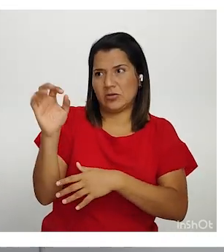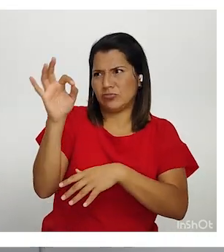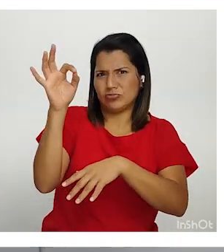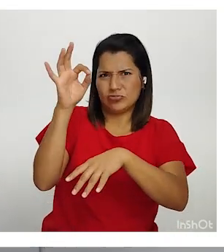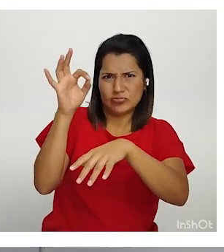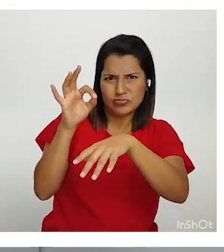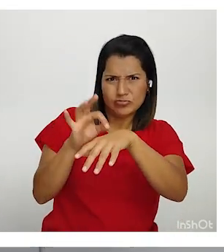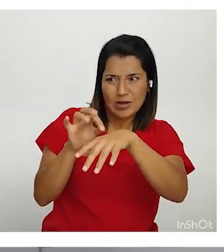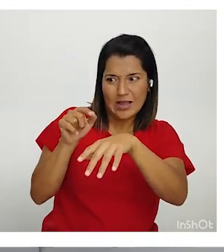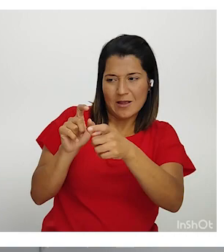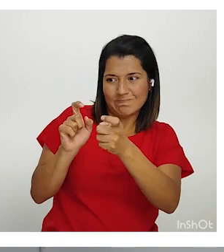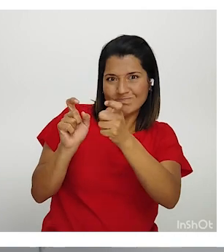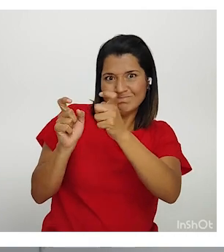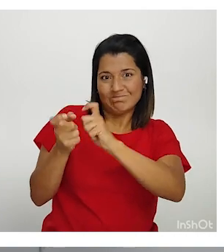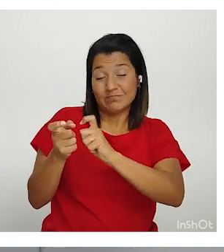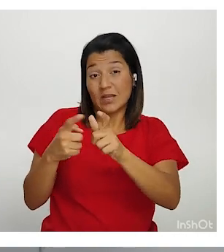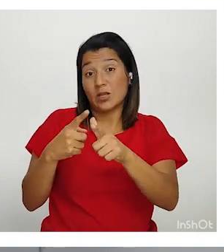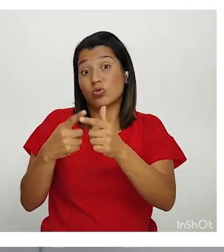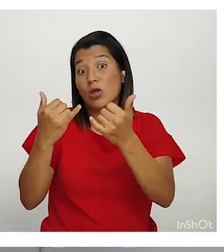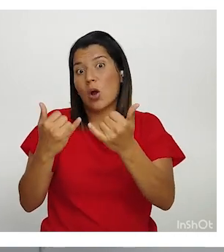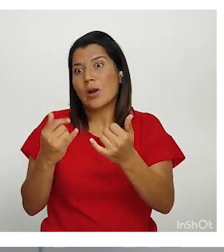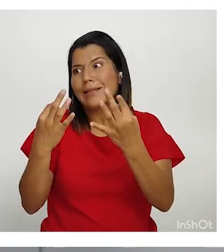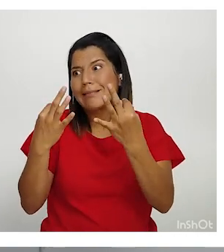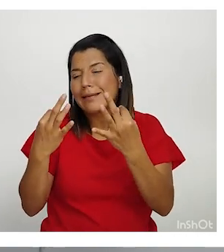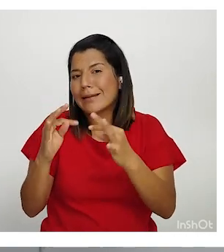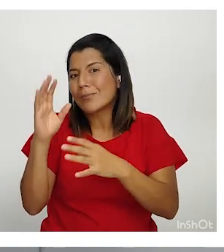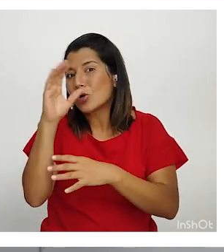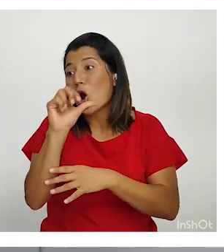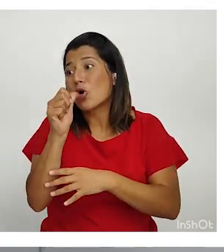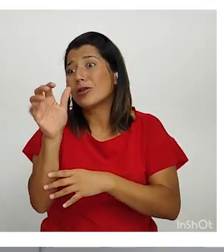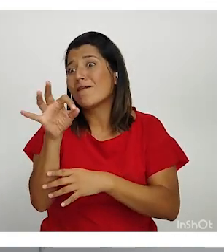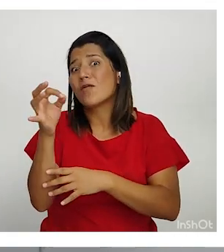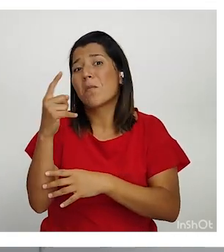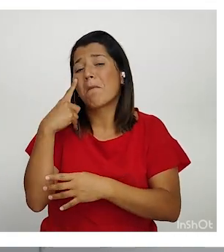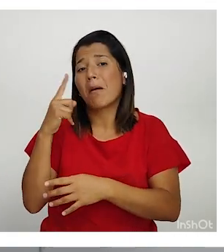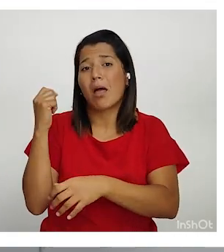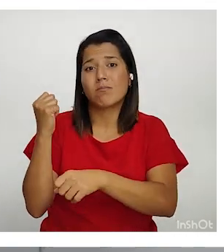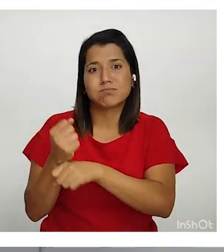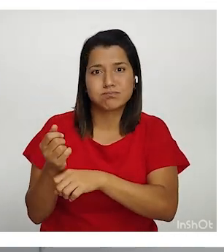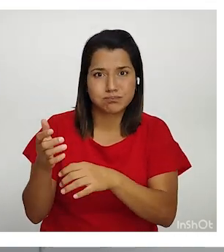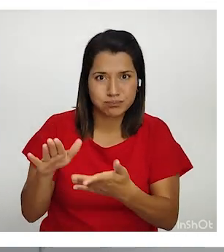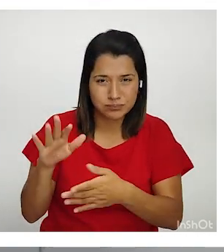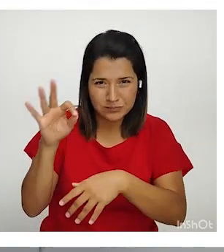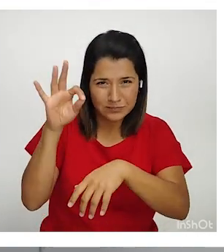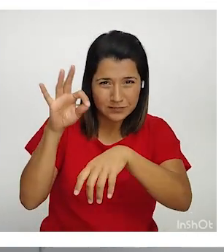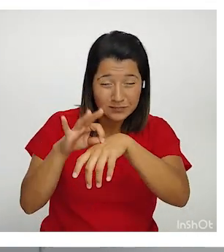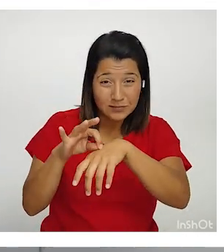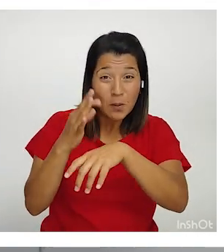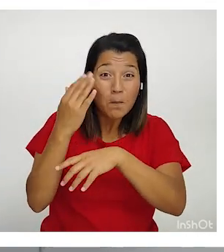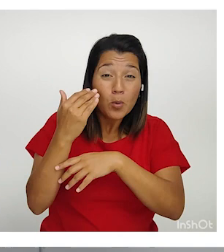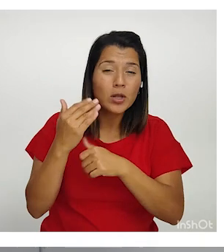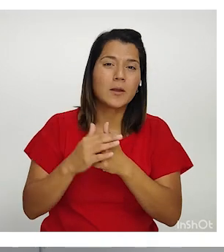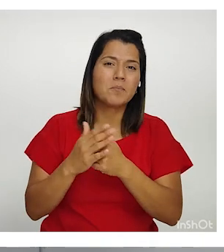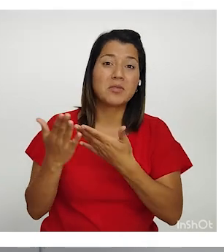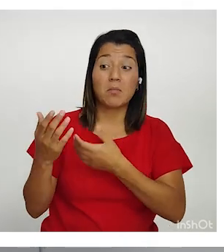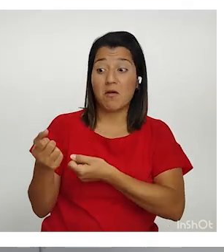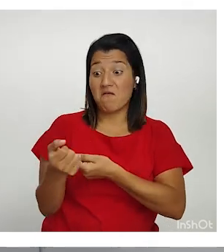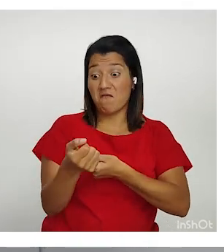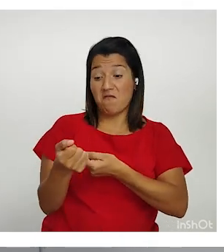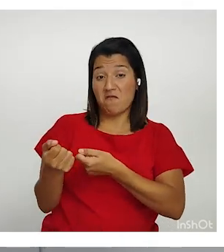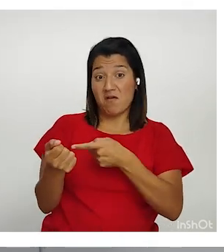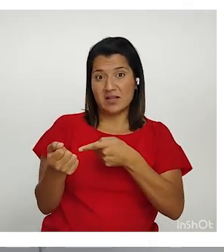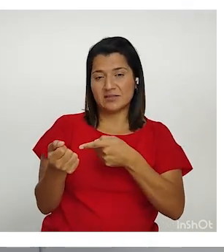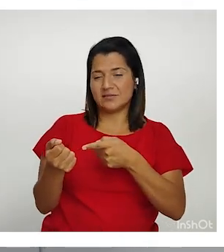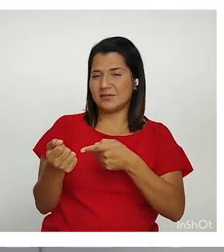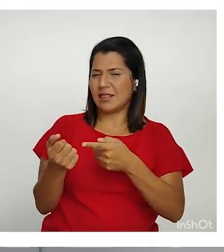hay que buscar otras formas de poder matarlo, porque posiblemente el líquido que usaban hace 5 años ya